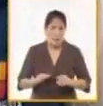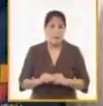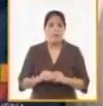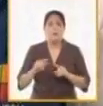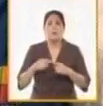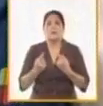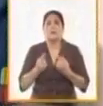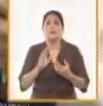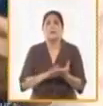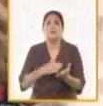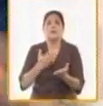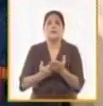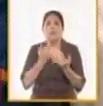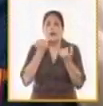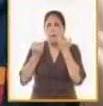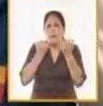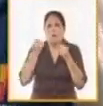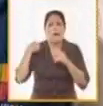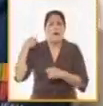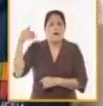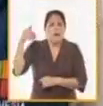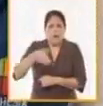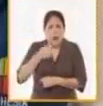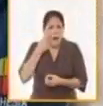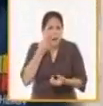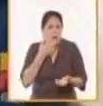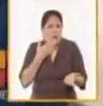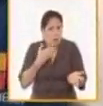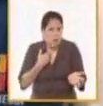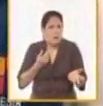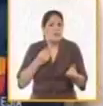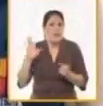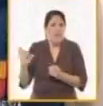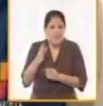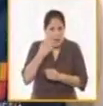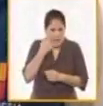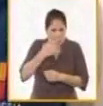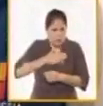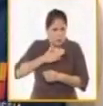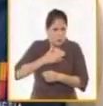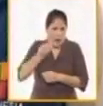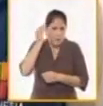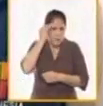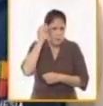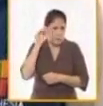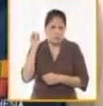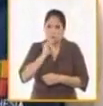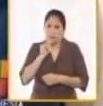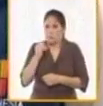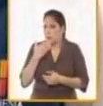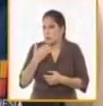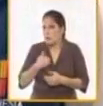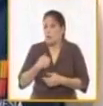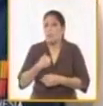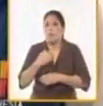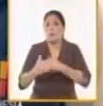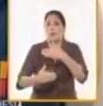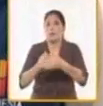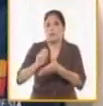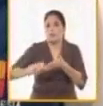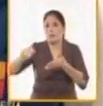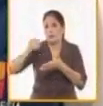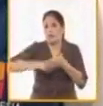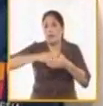una propuesta interesante y venimos aquí desde Francia para también aprender sobre lo que se está